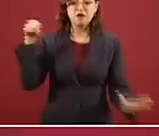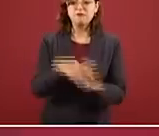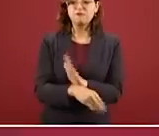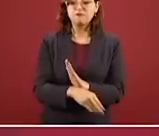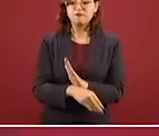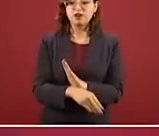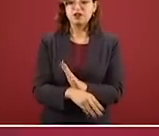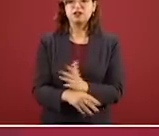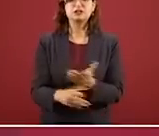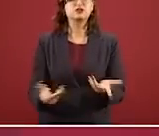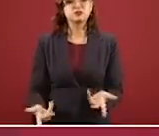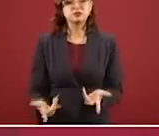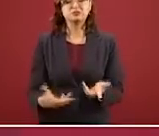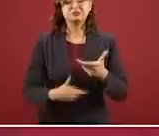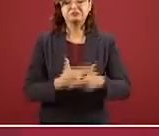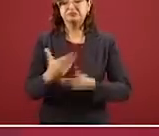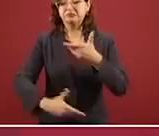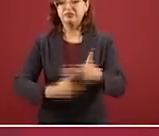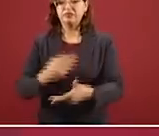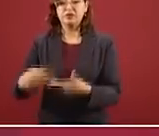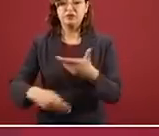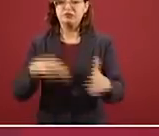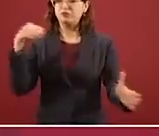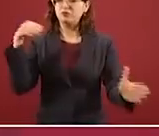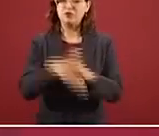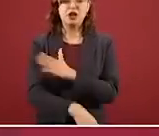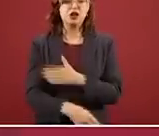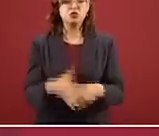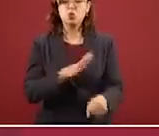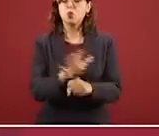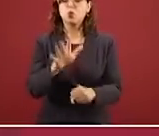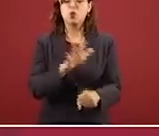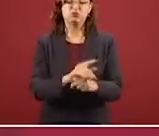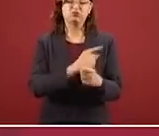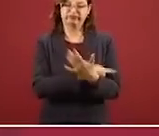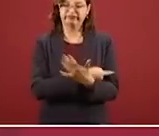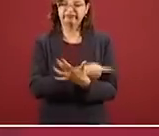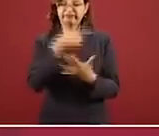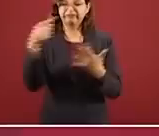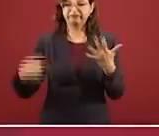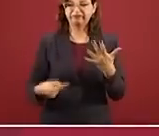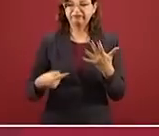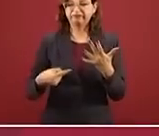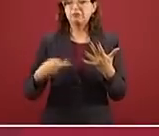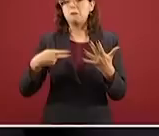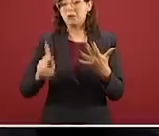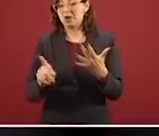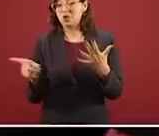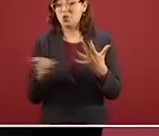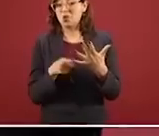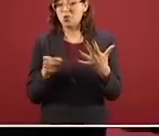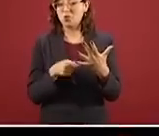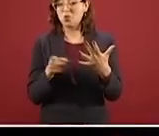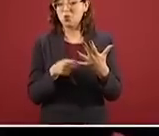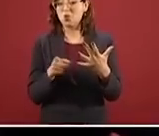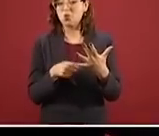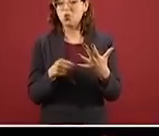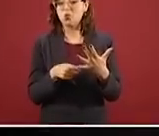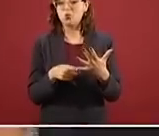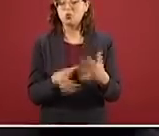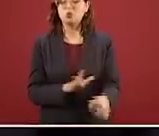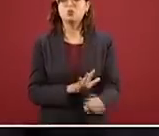o lo que llevó al fracaso del modelo neoliberal, entre otras cosas, era el que